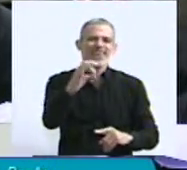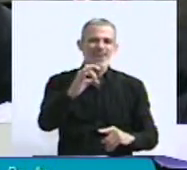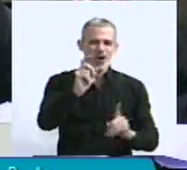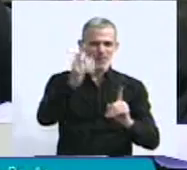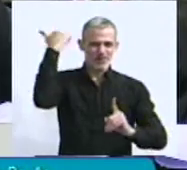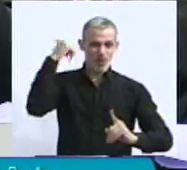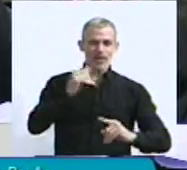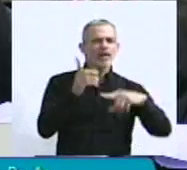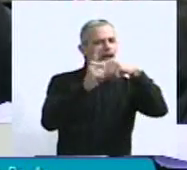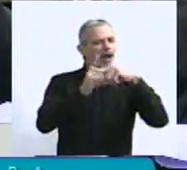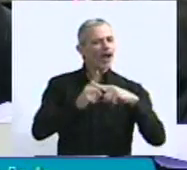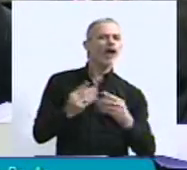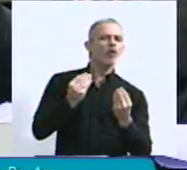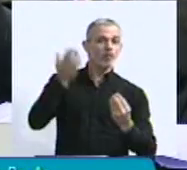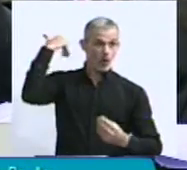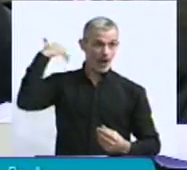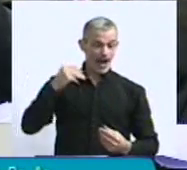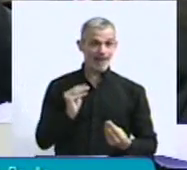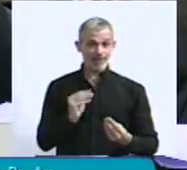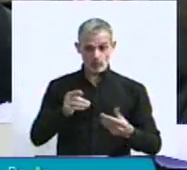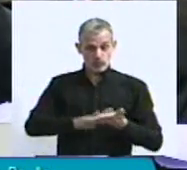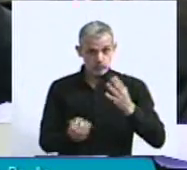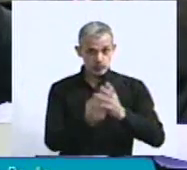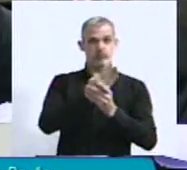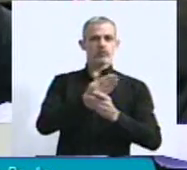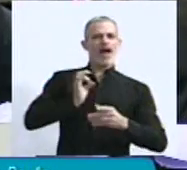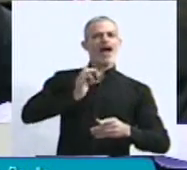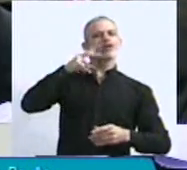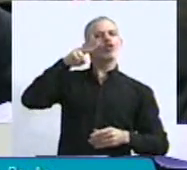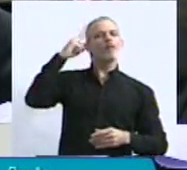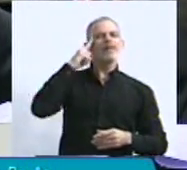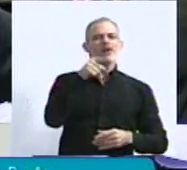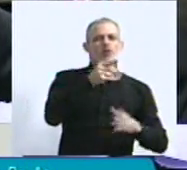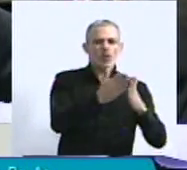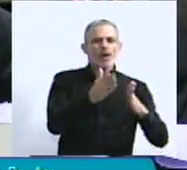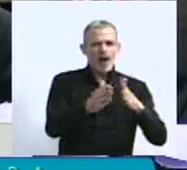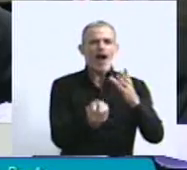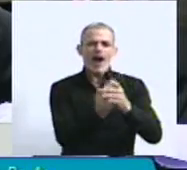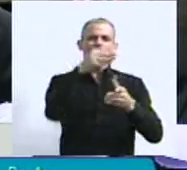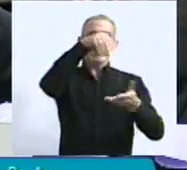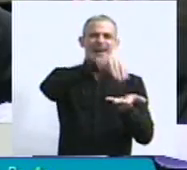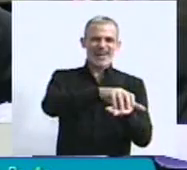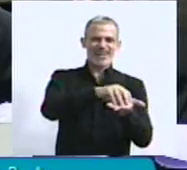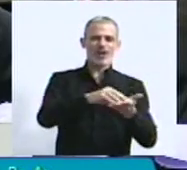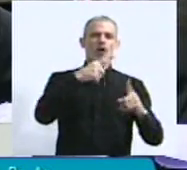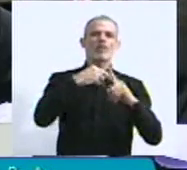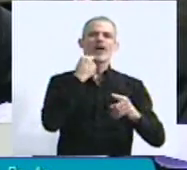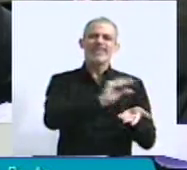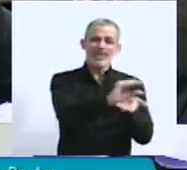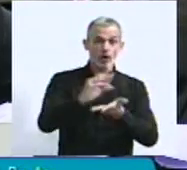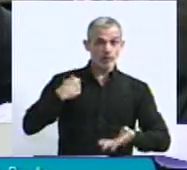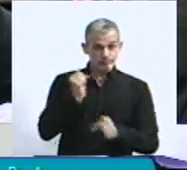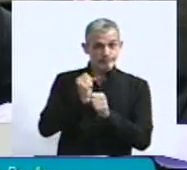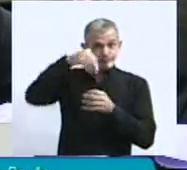y los cálculos que en el momento de su implementación a fin del 2009, estando en el